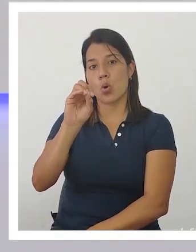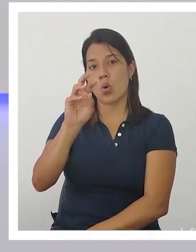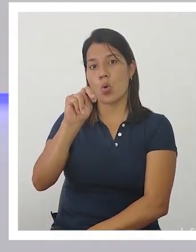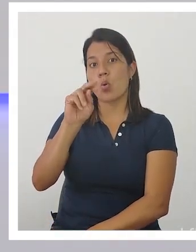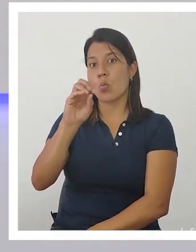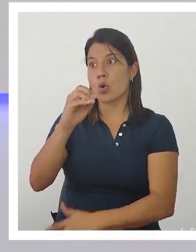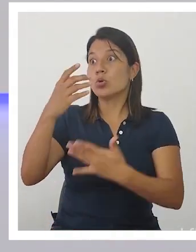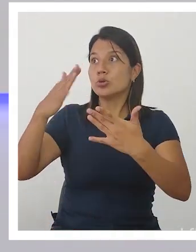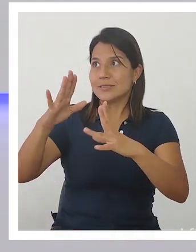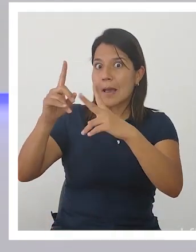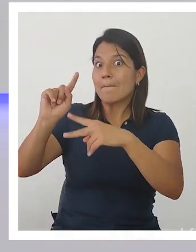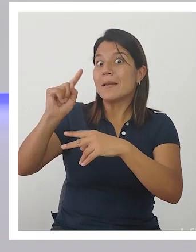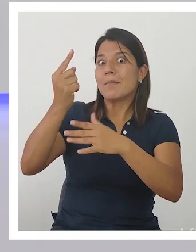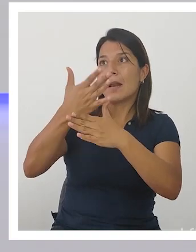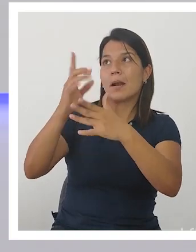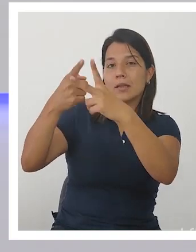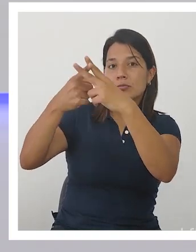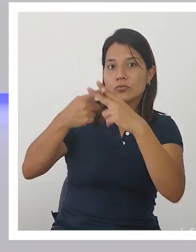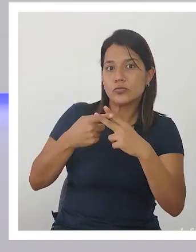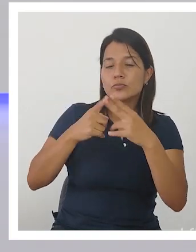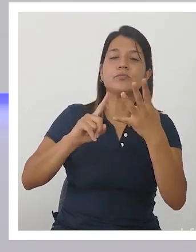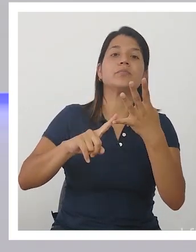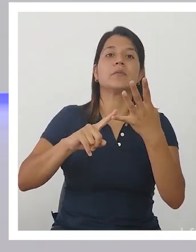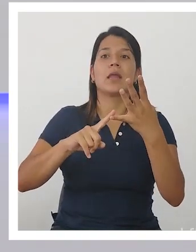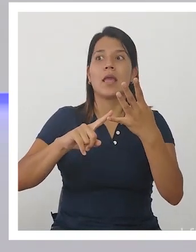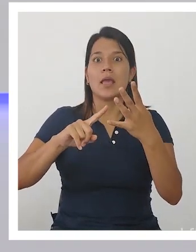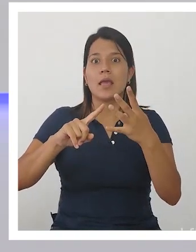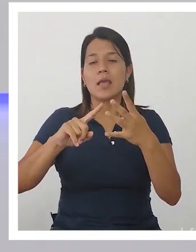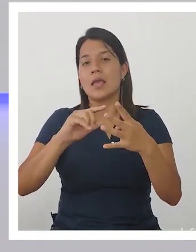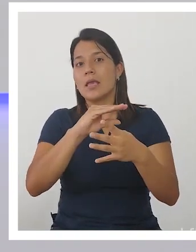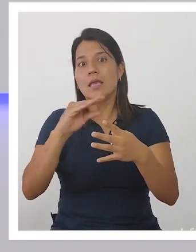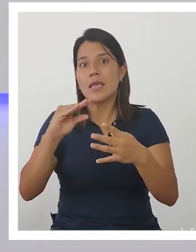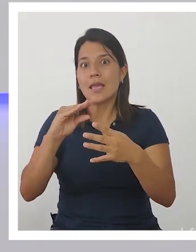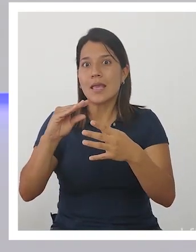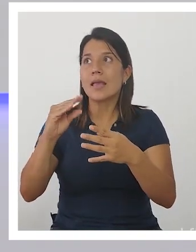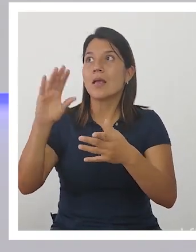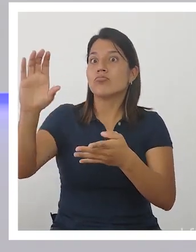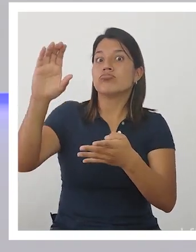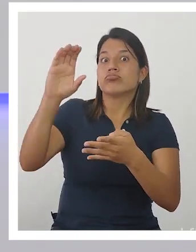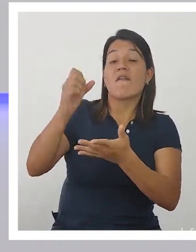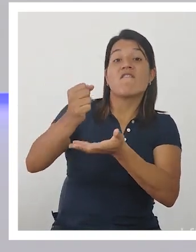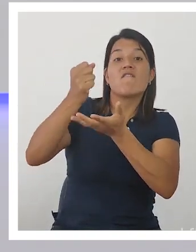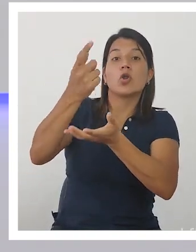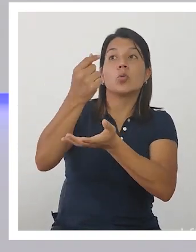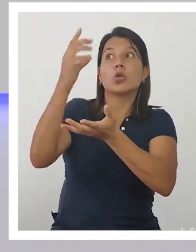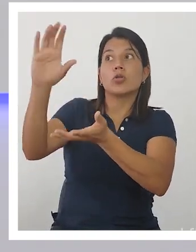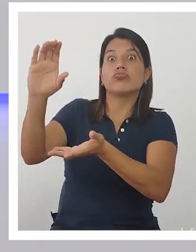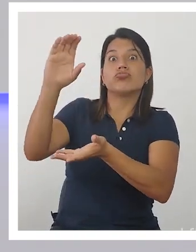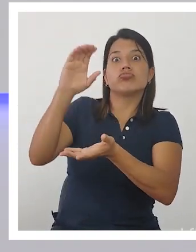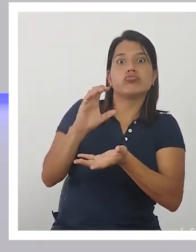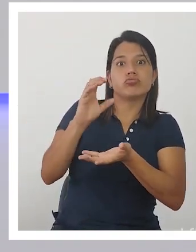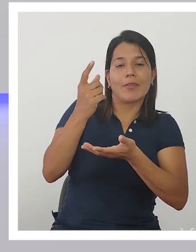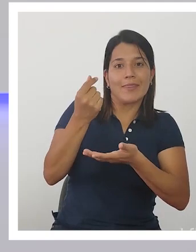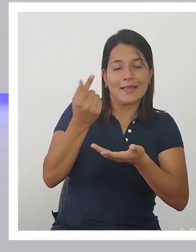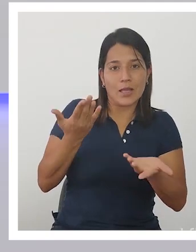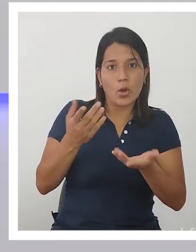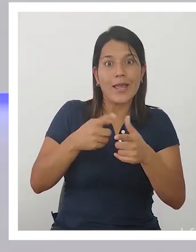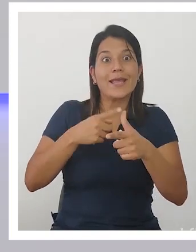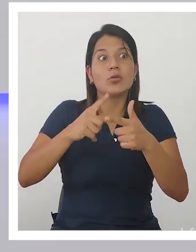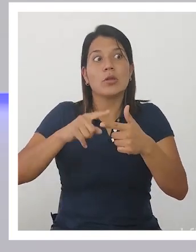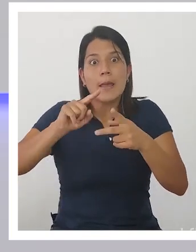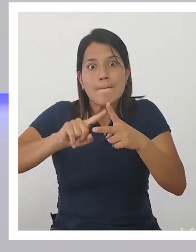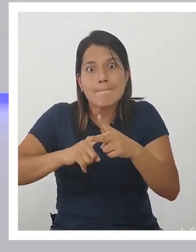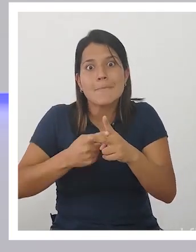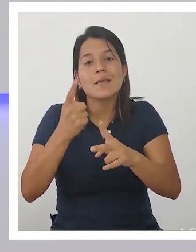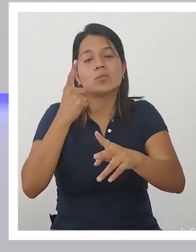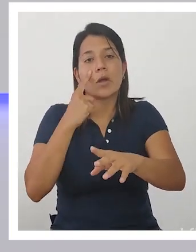del Fondo Monetario y entonces empezamos a ver la maquinita, veamos la economía costarricense como un reloj, empieza a caminar,